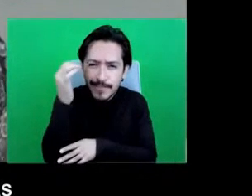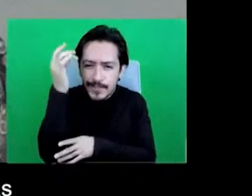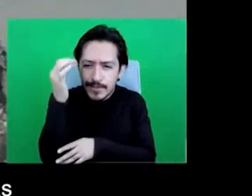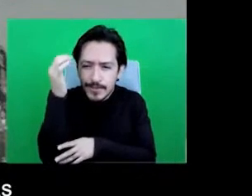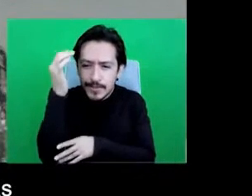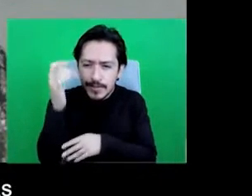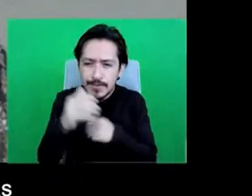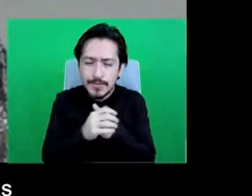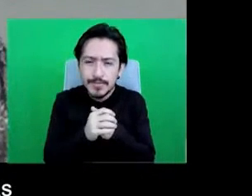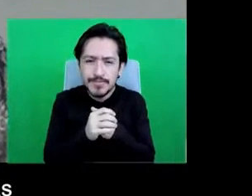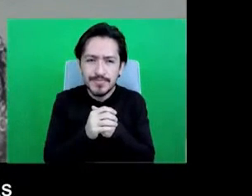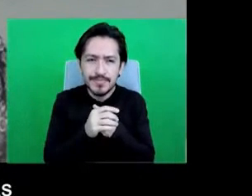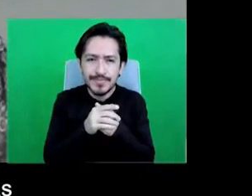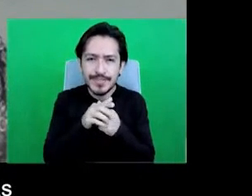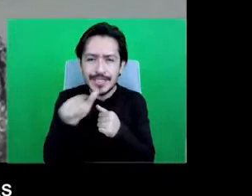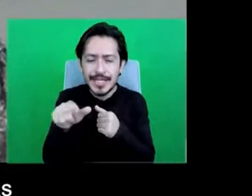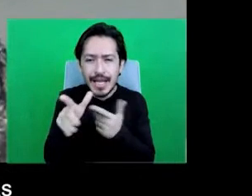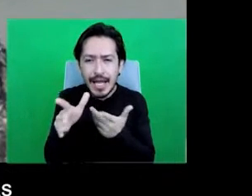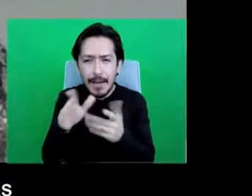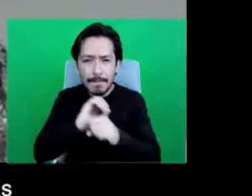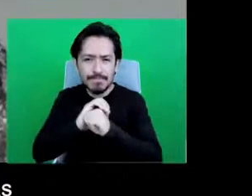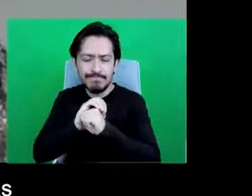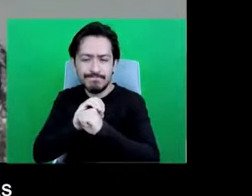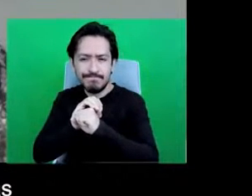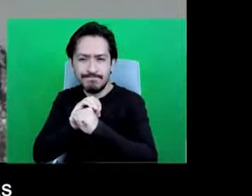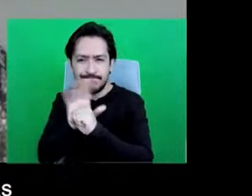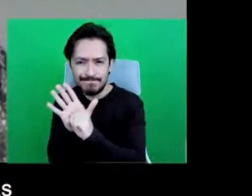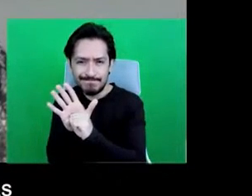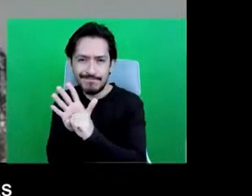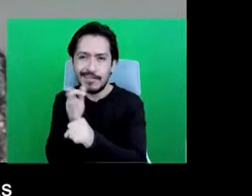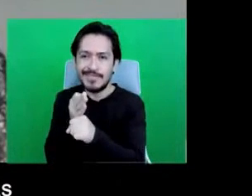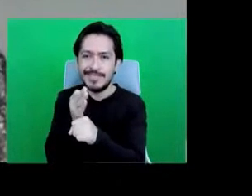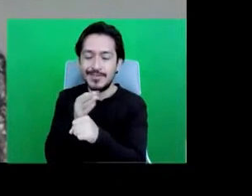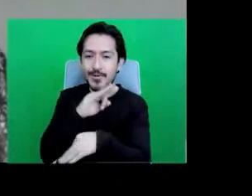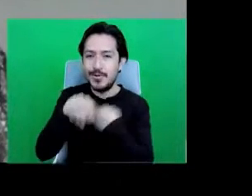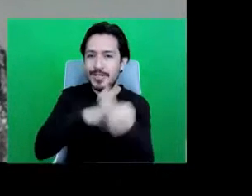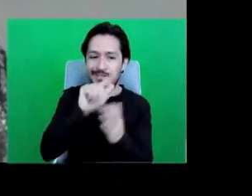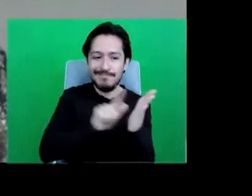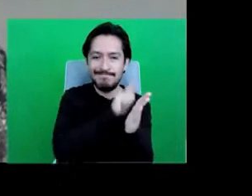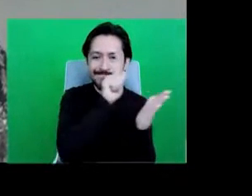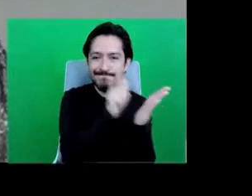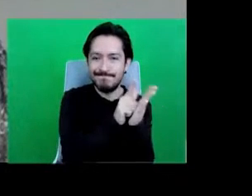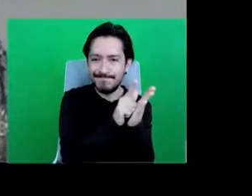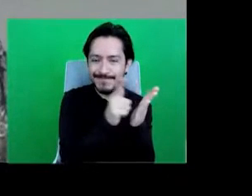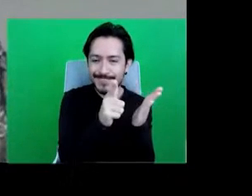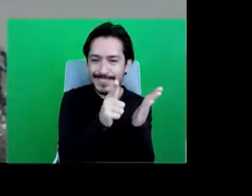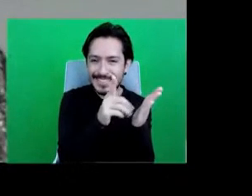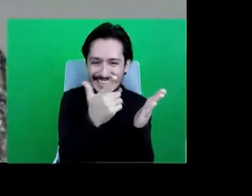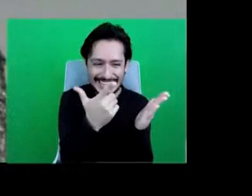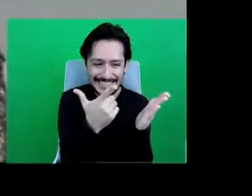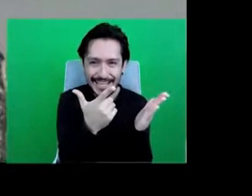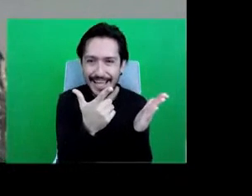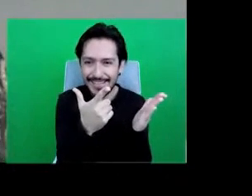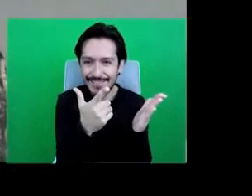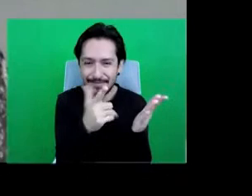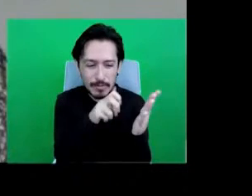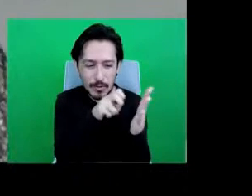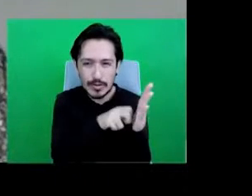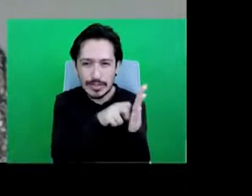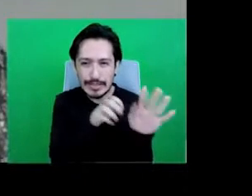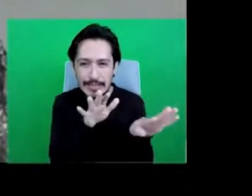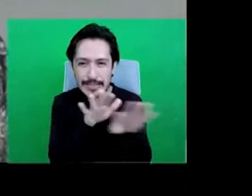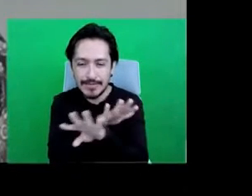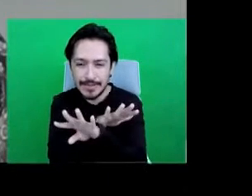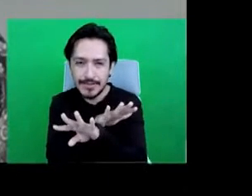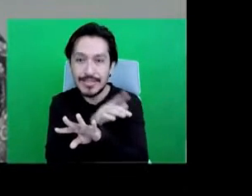actualización, sabiendo que tras la pandemia las dinámicas culturales se han modificado. Las políticas culturales de Jalisco merecen estar a la